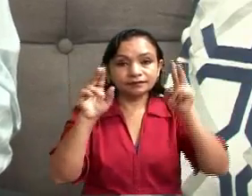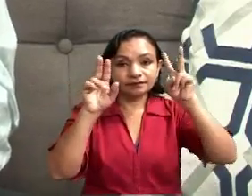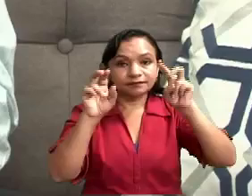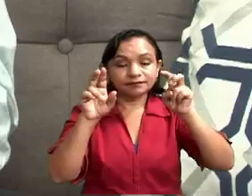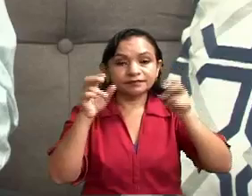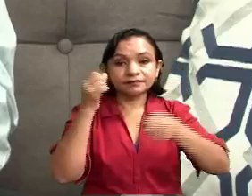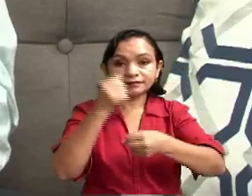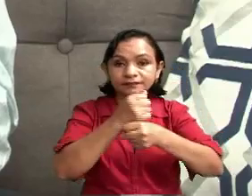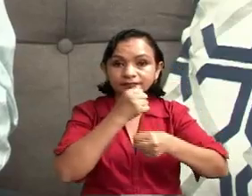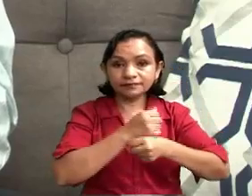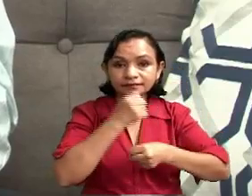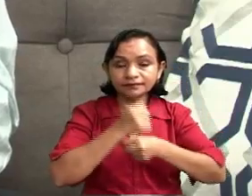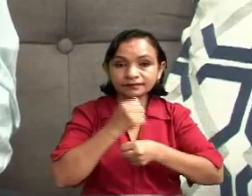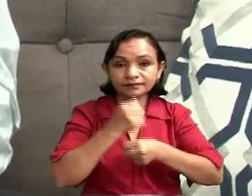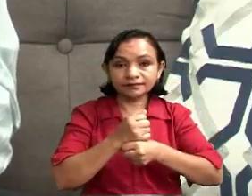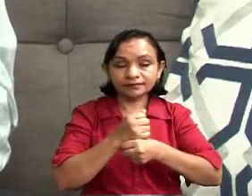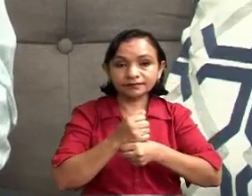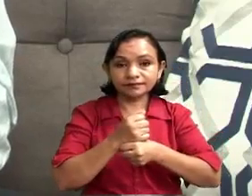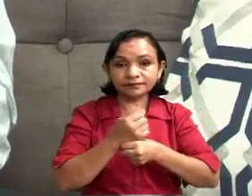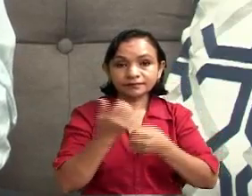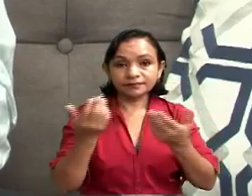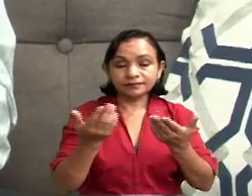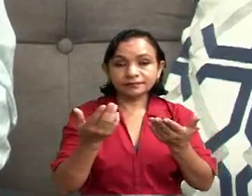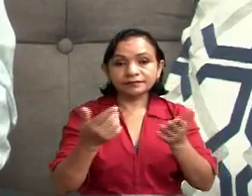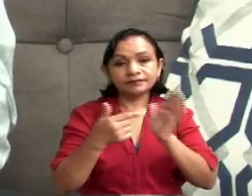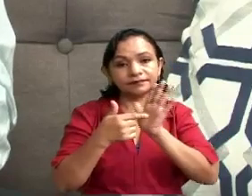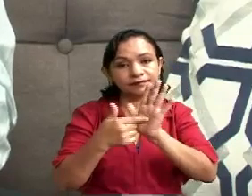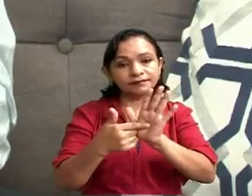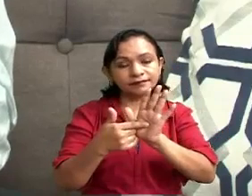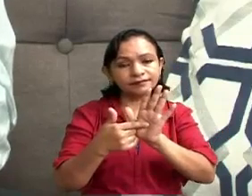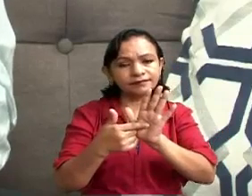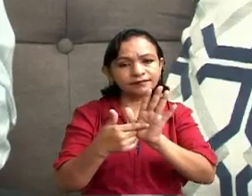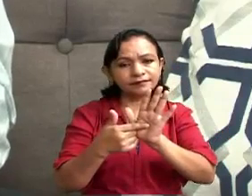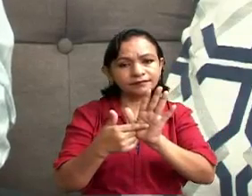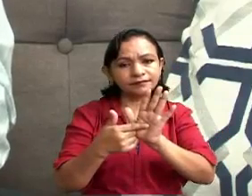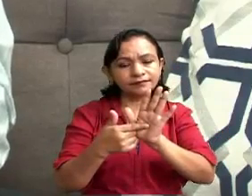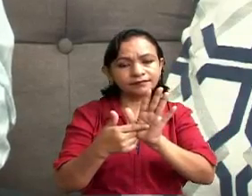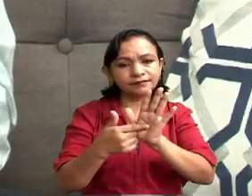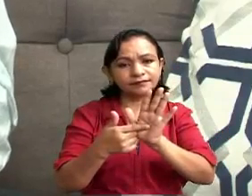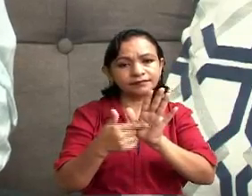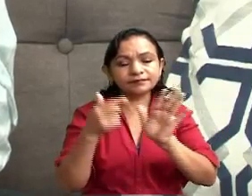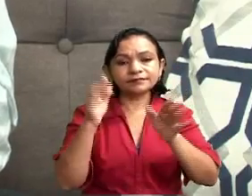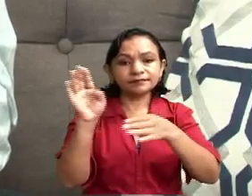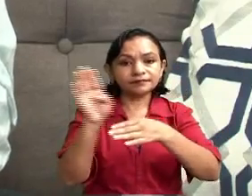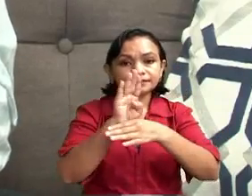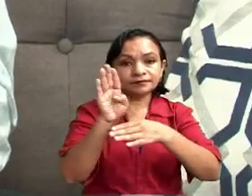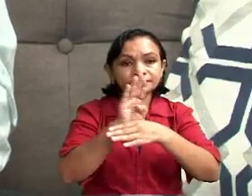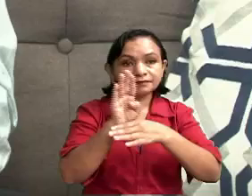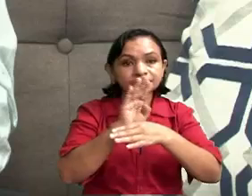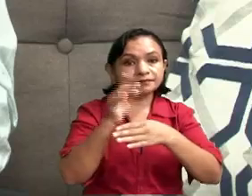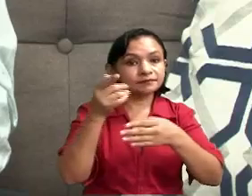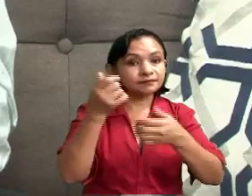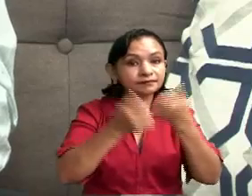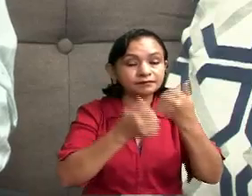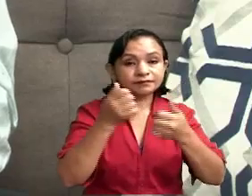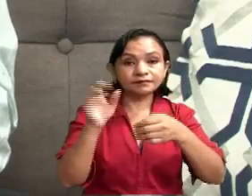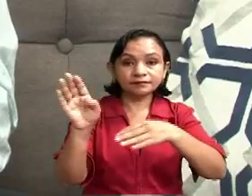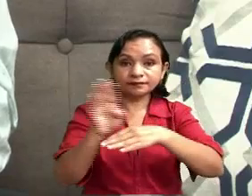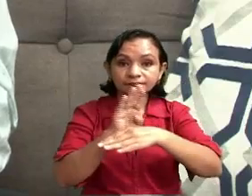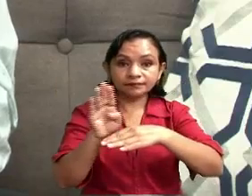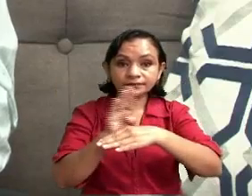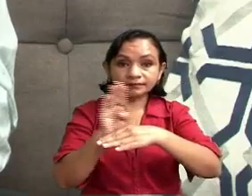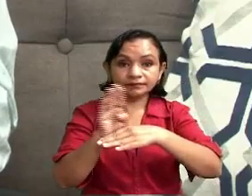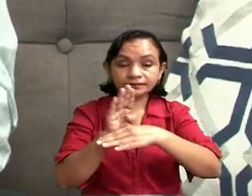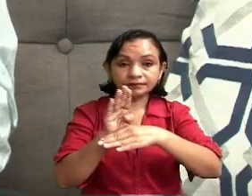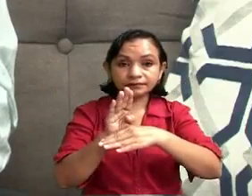las operaciones para inyectar liquidez, que es como, por ejemplo, para asegurarle liquidez a los bancos. O sea, que un banco